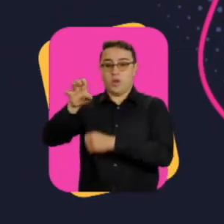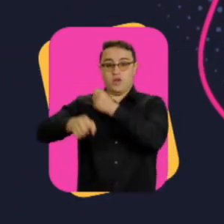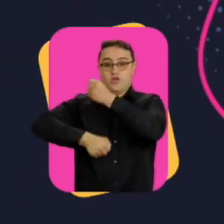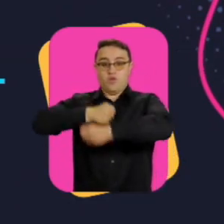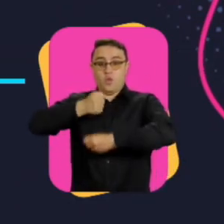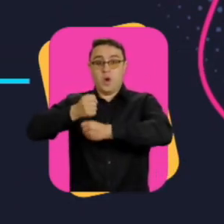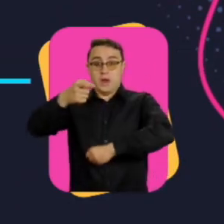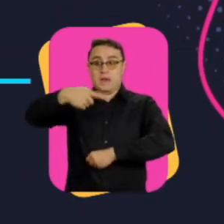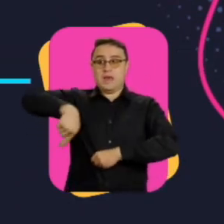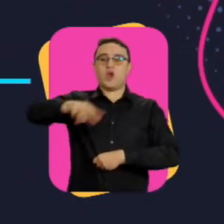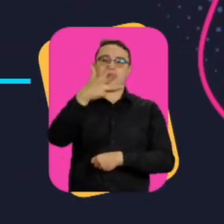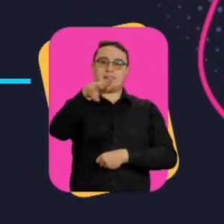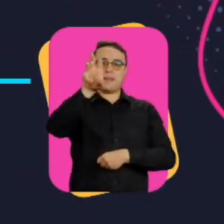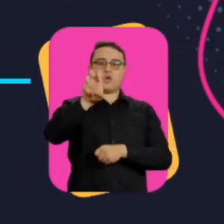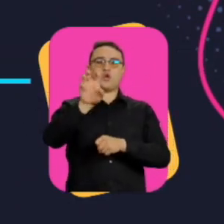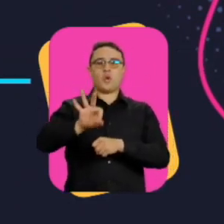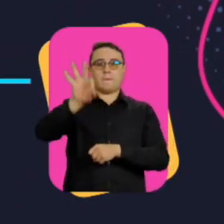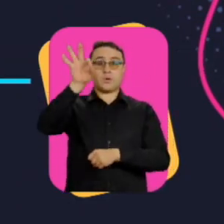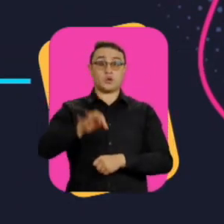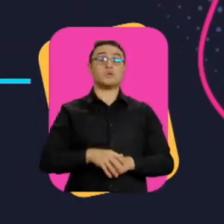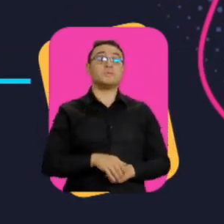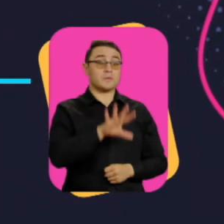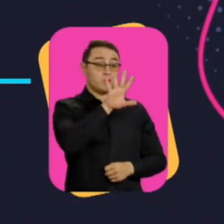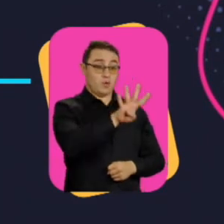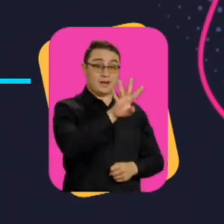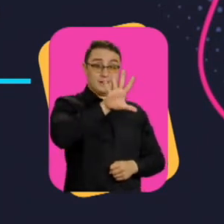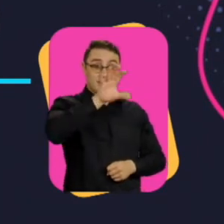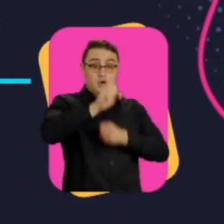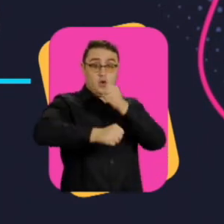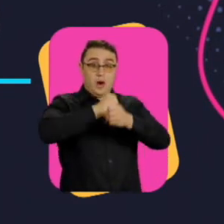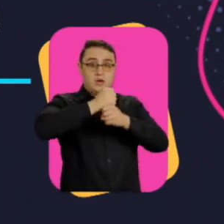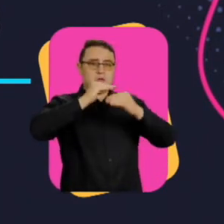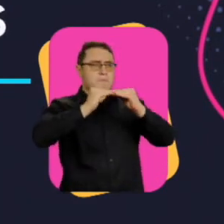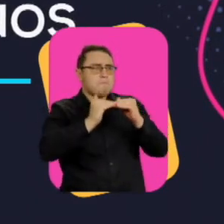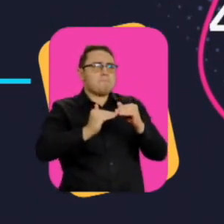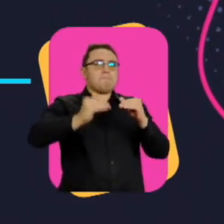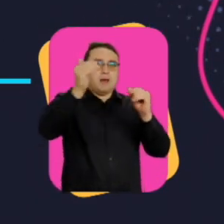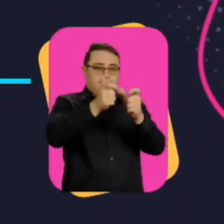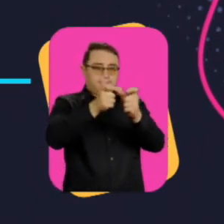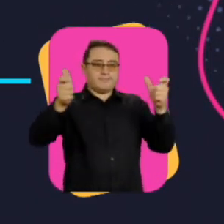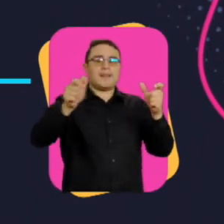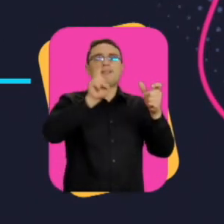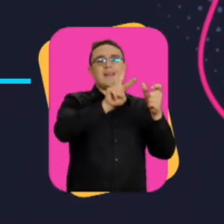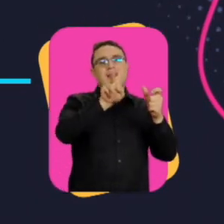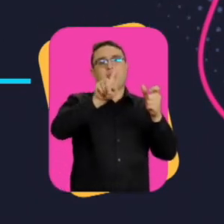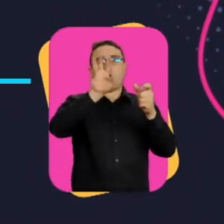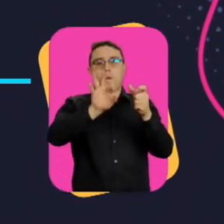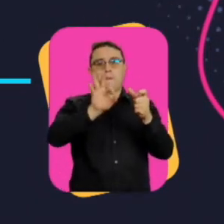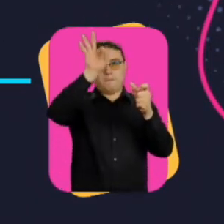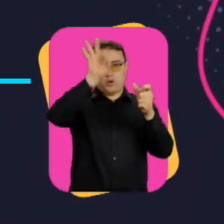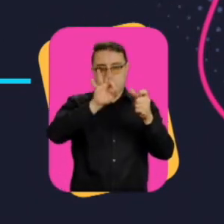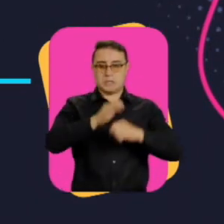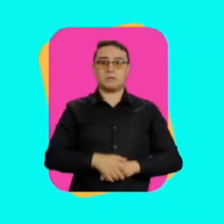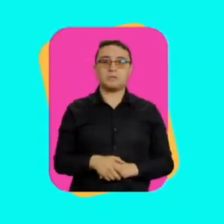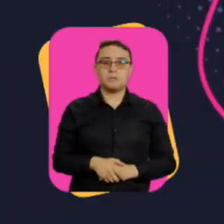al 18% y mayores de 45 años que componen el 31%